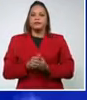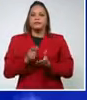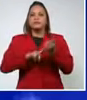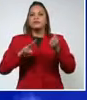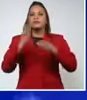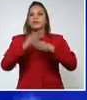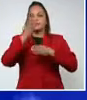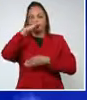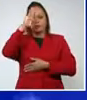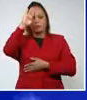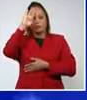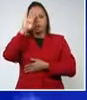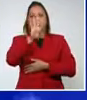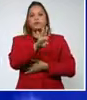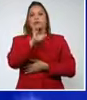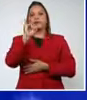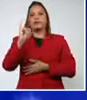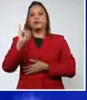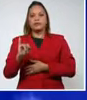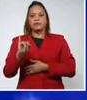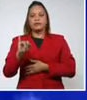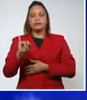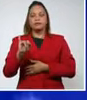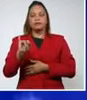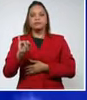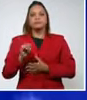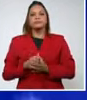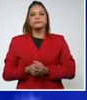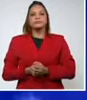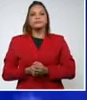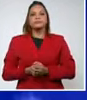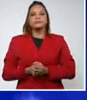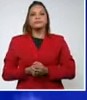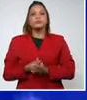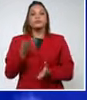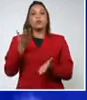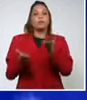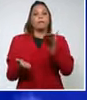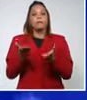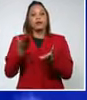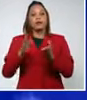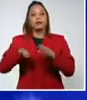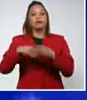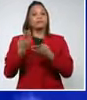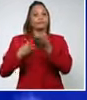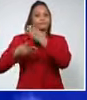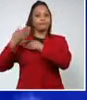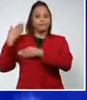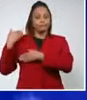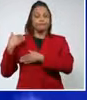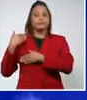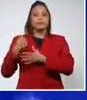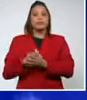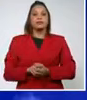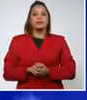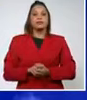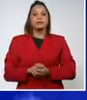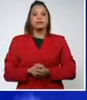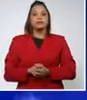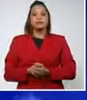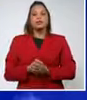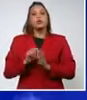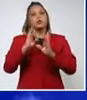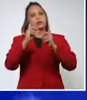con 46 casos autóctonos, comparación con lo que ellos han tenido anteriormente, una cifra